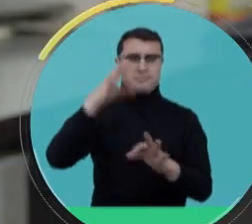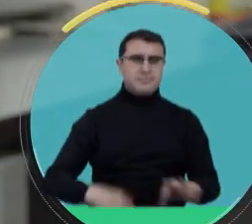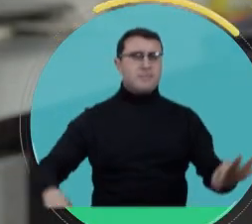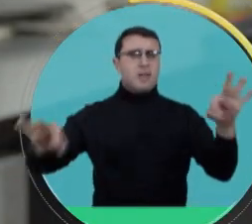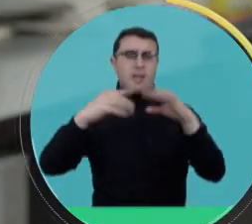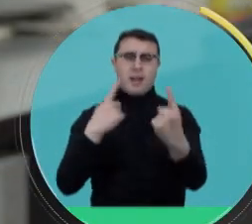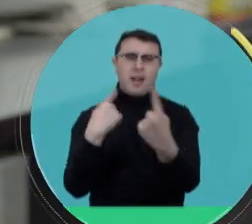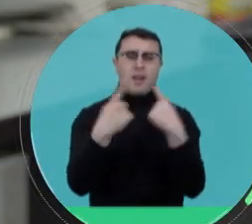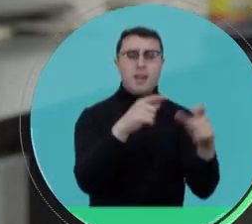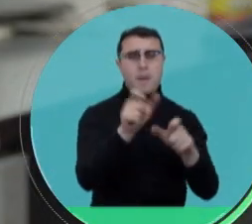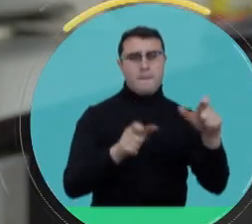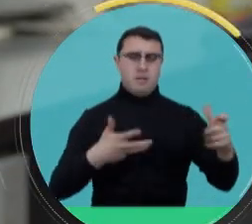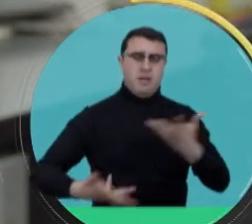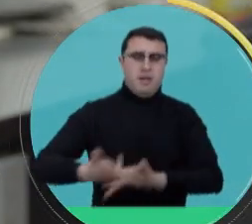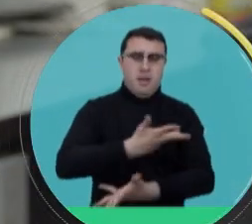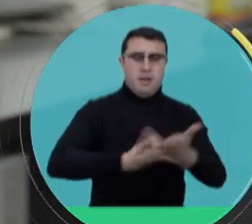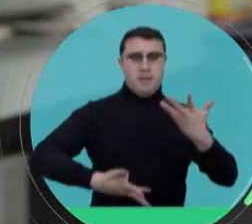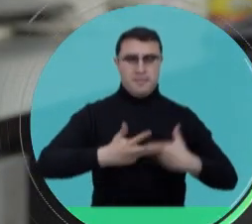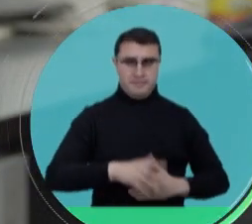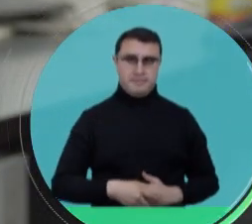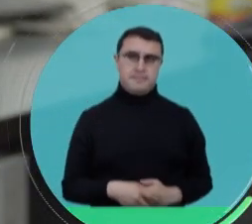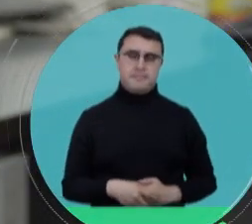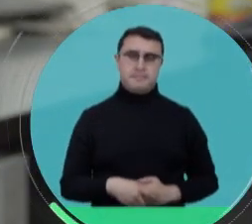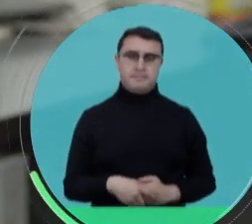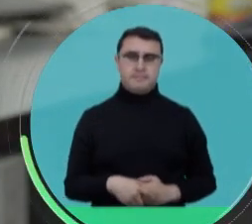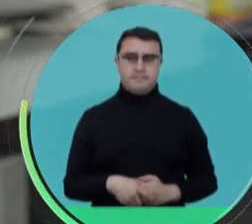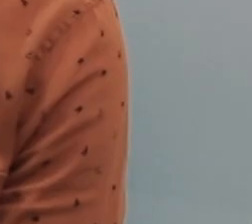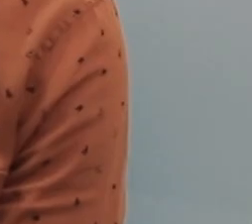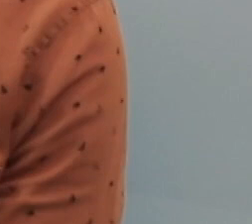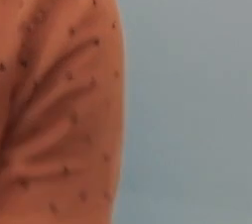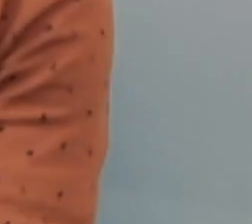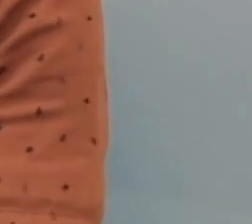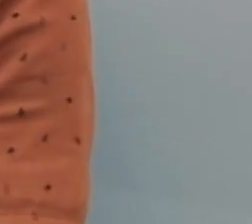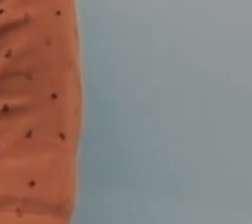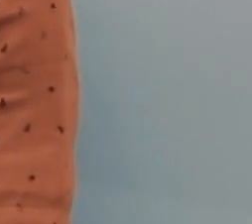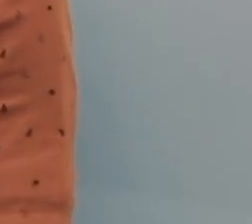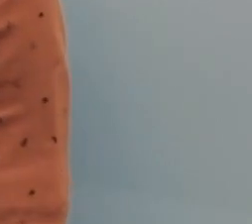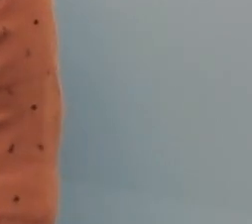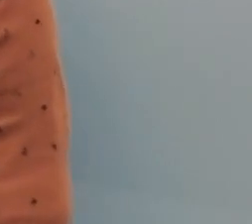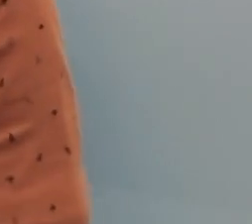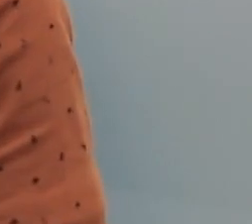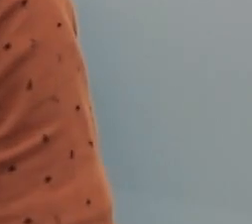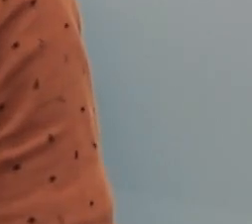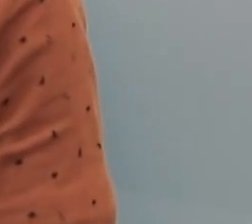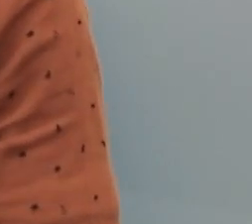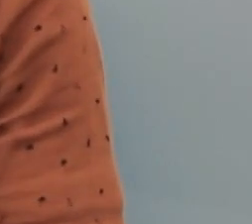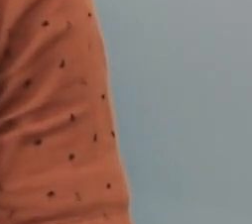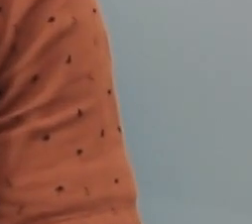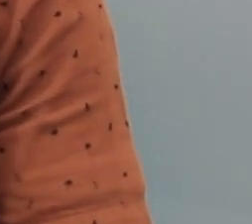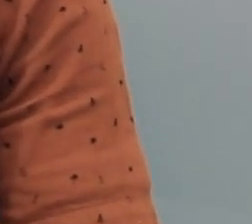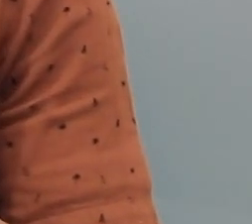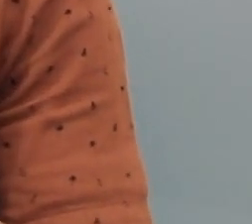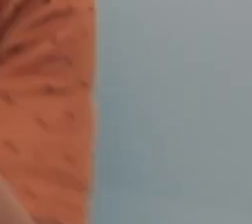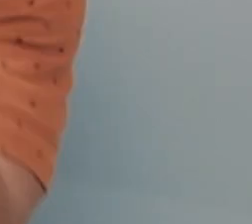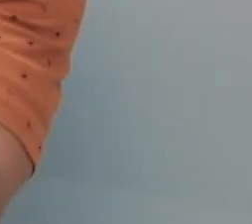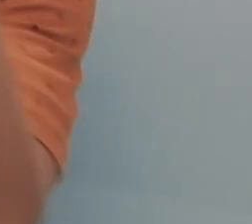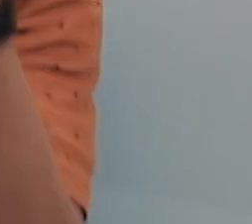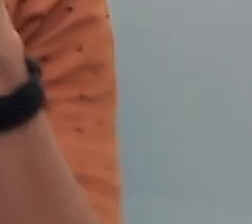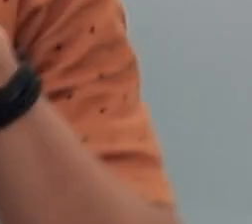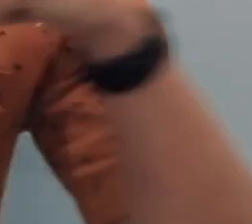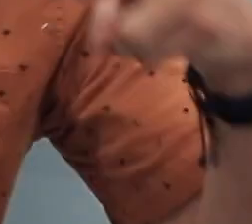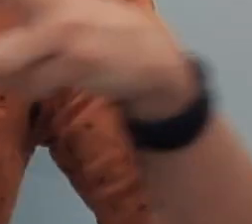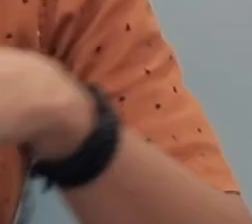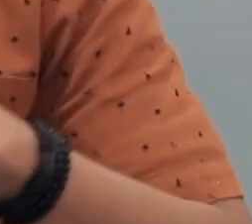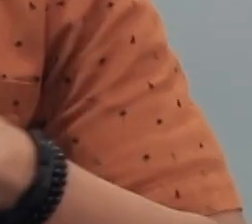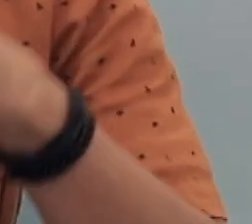valorar por encima de todo ese diálogo entre las personas muy interesante Luisa ahora me gustaría preguntarte